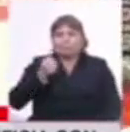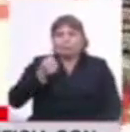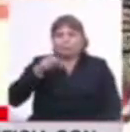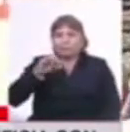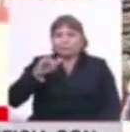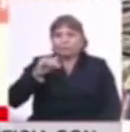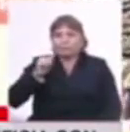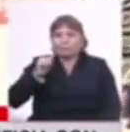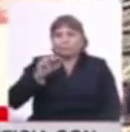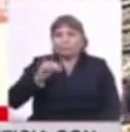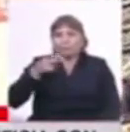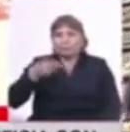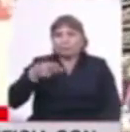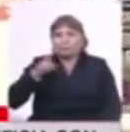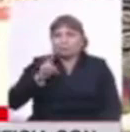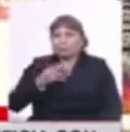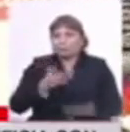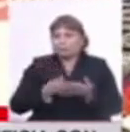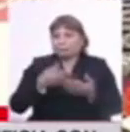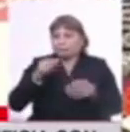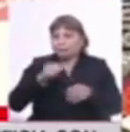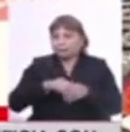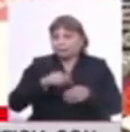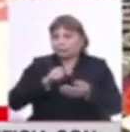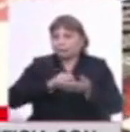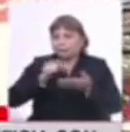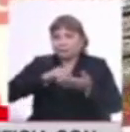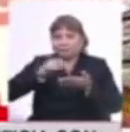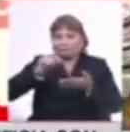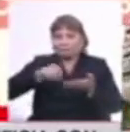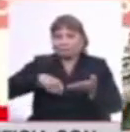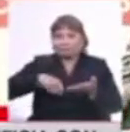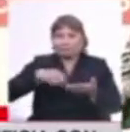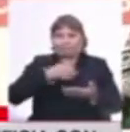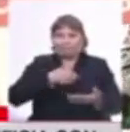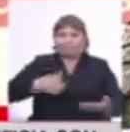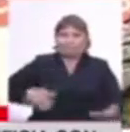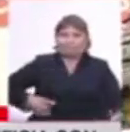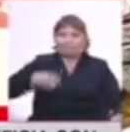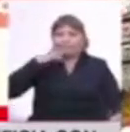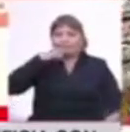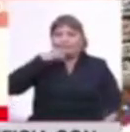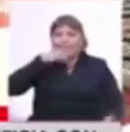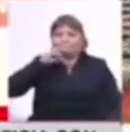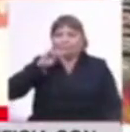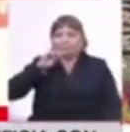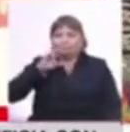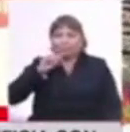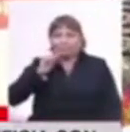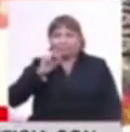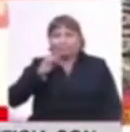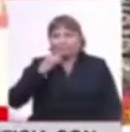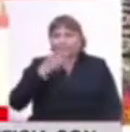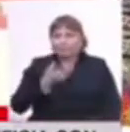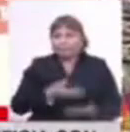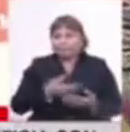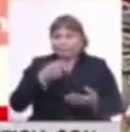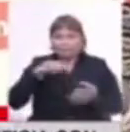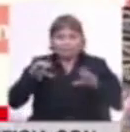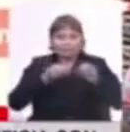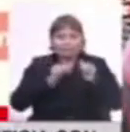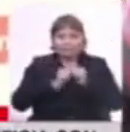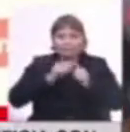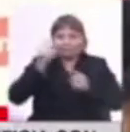la foto sí se fue, y se fue a engañar a la gente. Y allá los que la recibieron, Legles Pampa, Acobamba, Huancavelica, están advertidos.